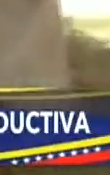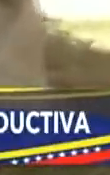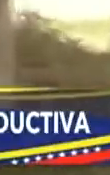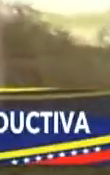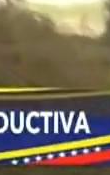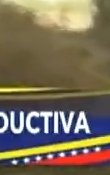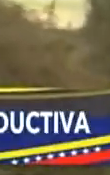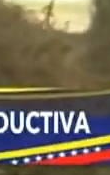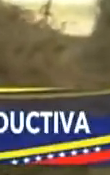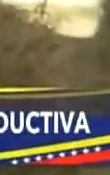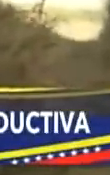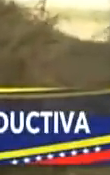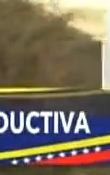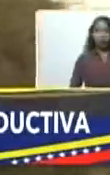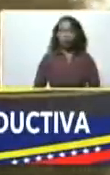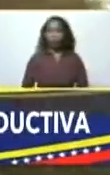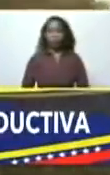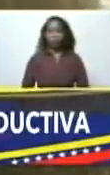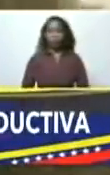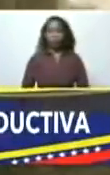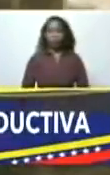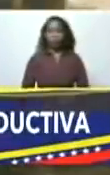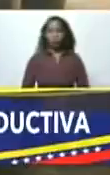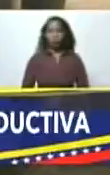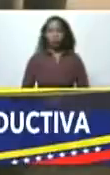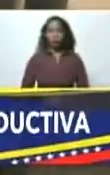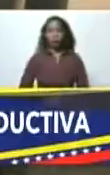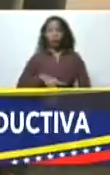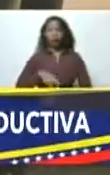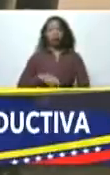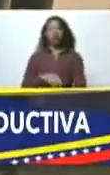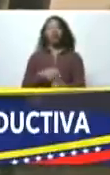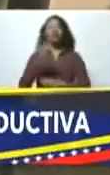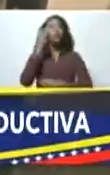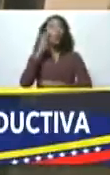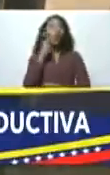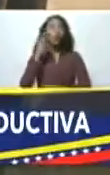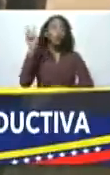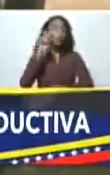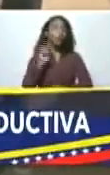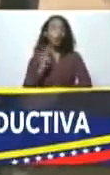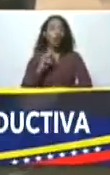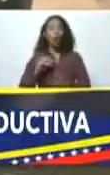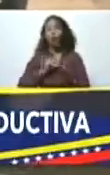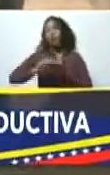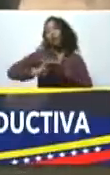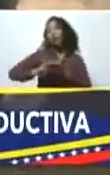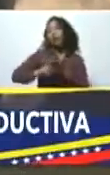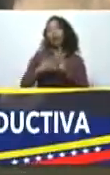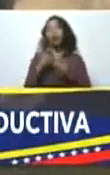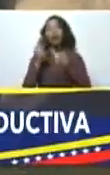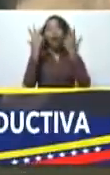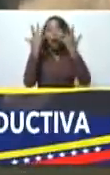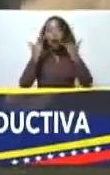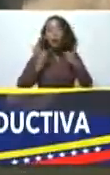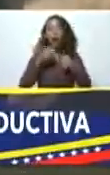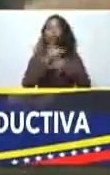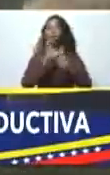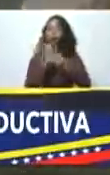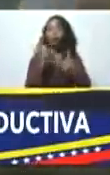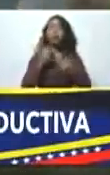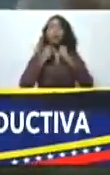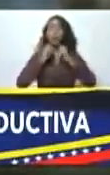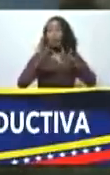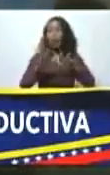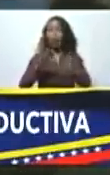sino también estamos haciendo un esfuerzo por certificar el cacao venezolano, por recuperar la producción de ganado tradicional que se había perdido